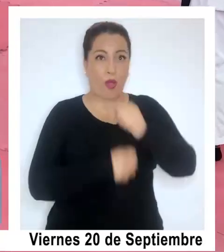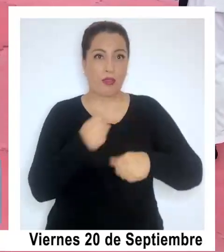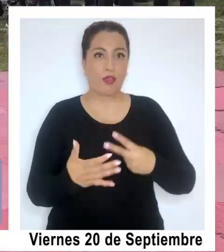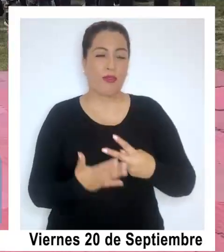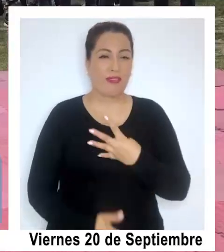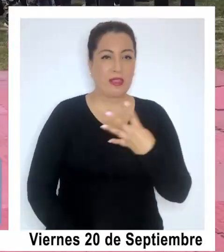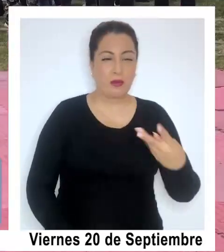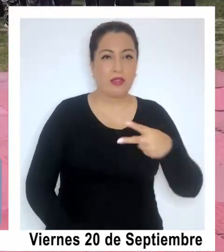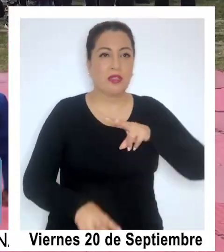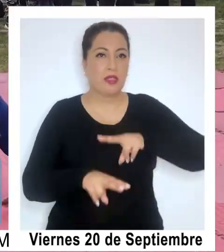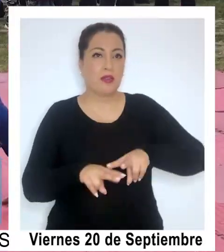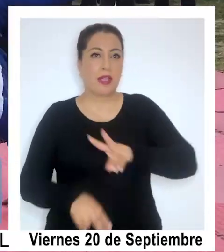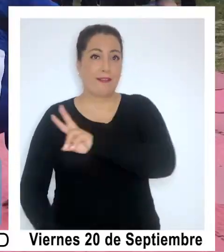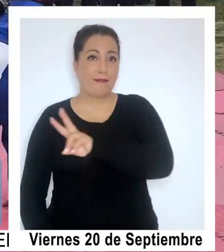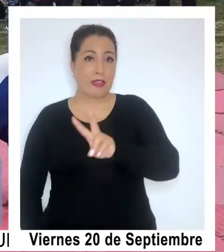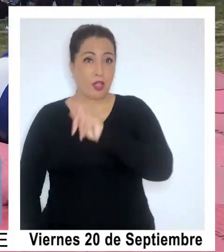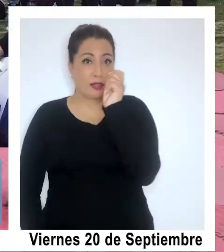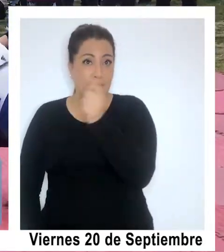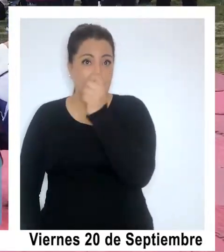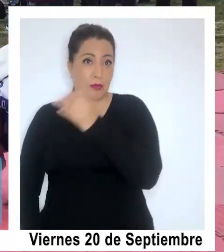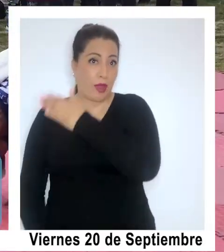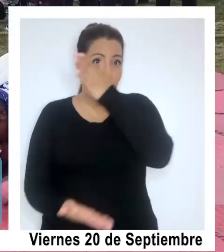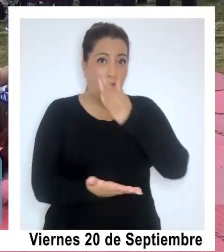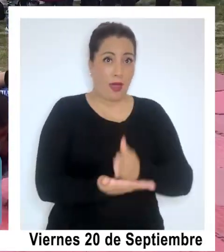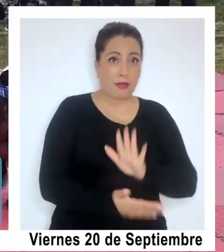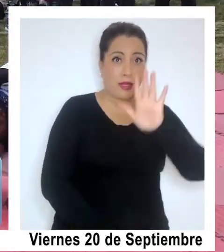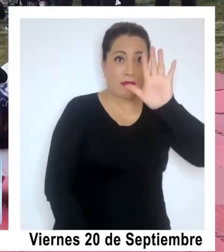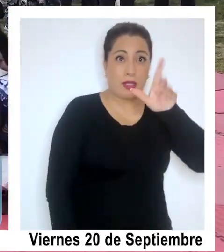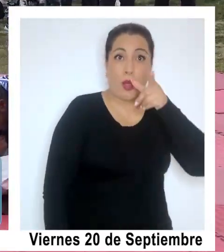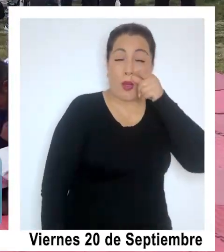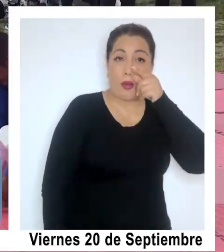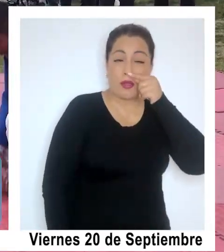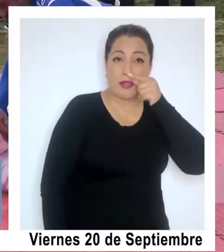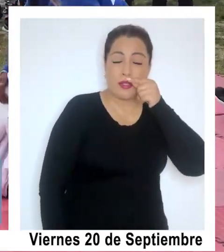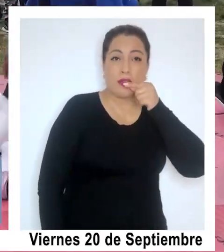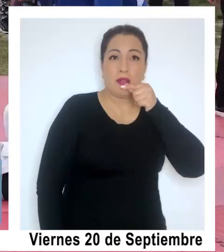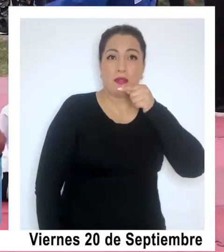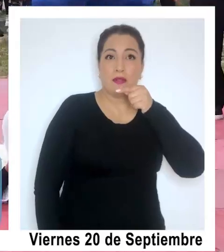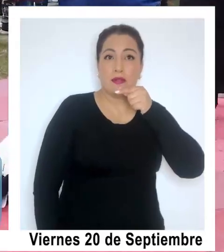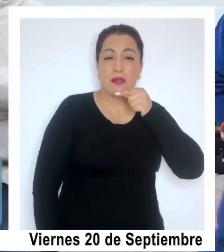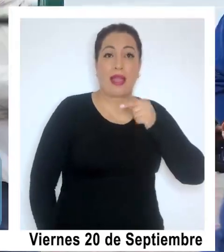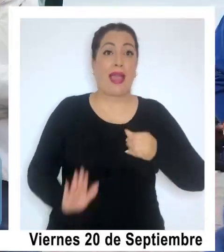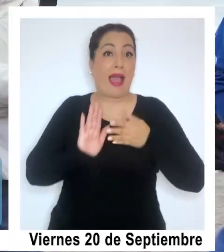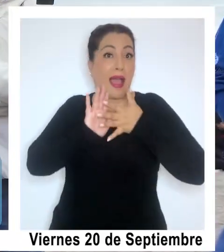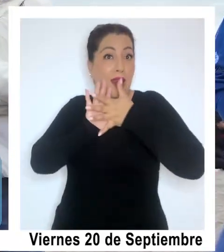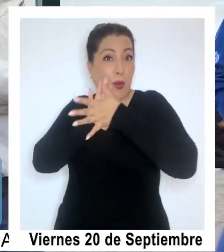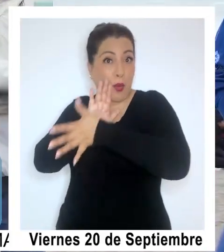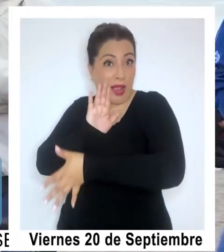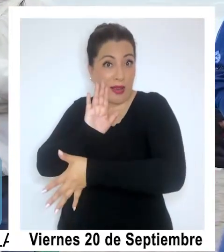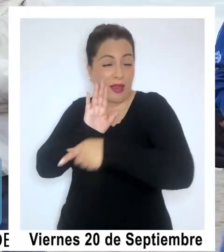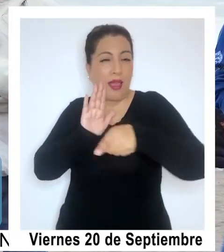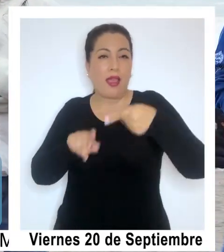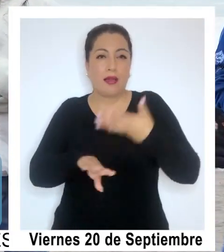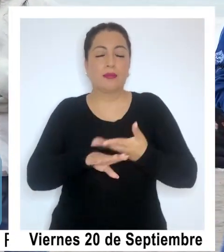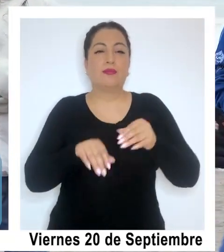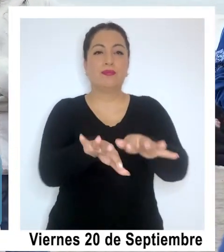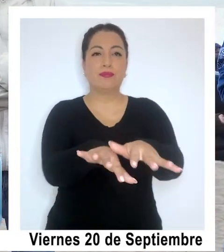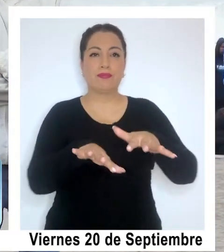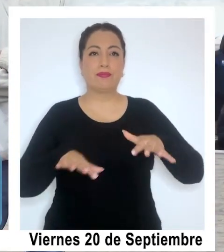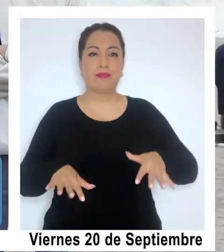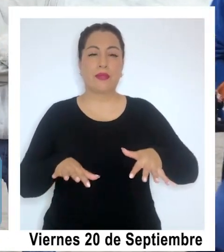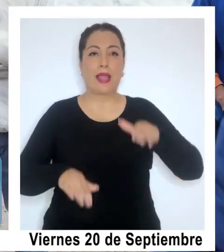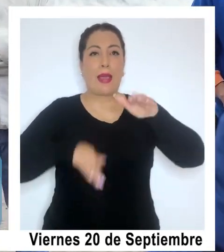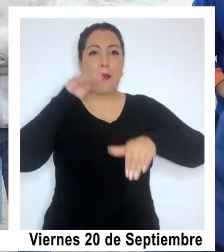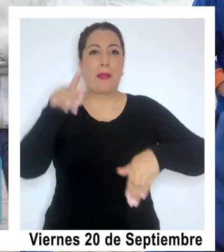se desarrollará entre el 22 de septiembre y el 5 de octubre en la región de la Araucanía. En una ceremonia realizada en